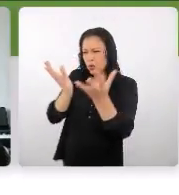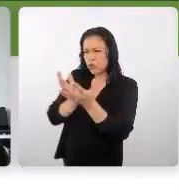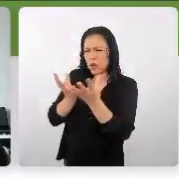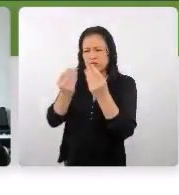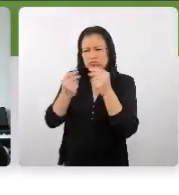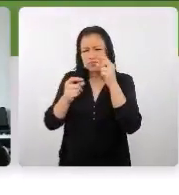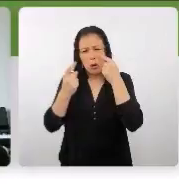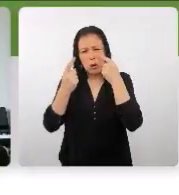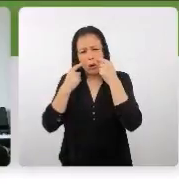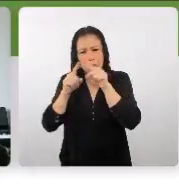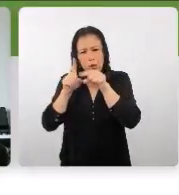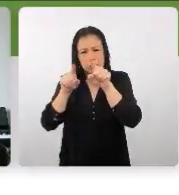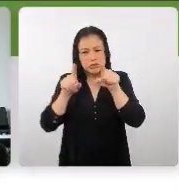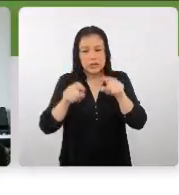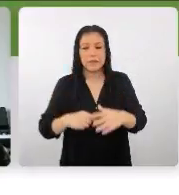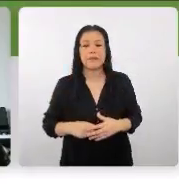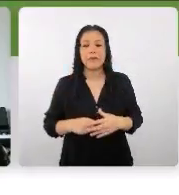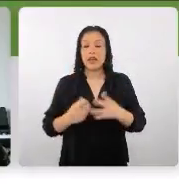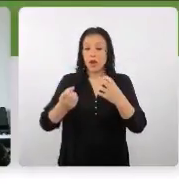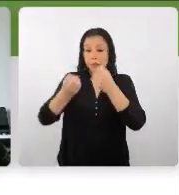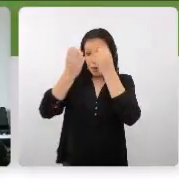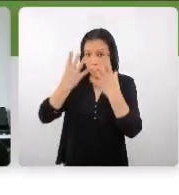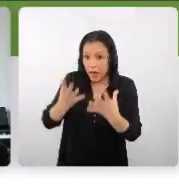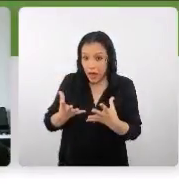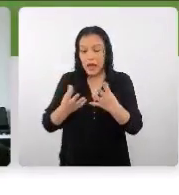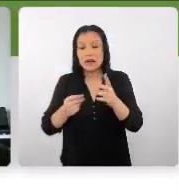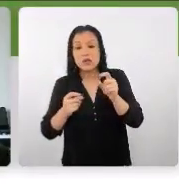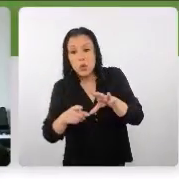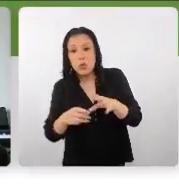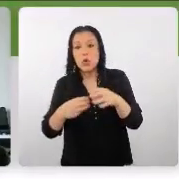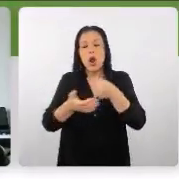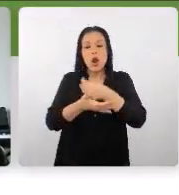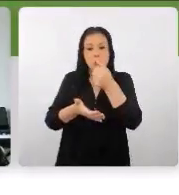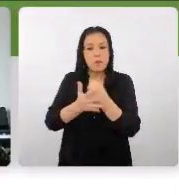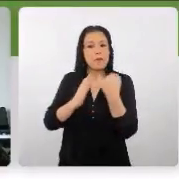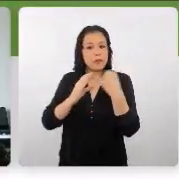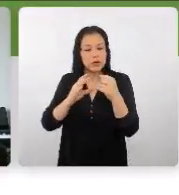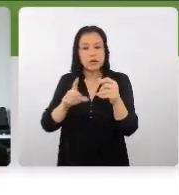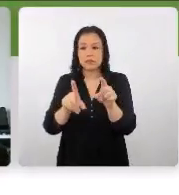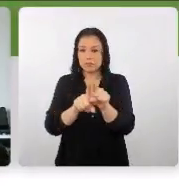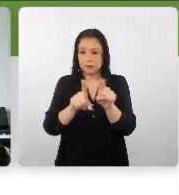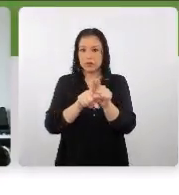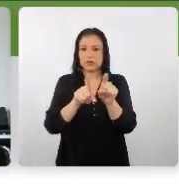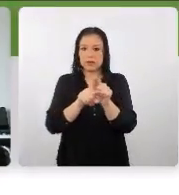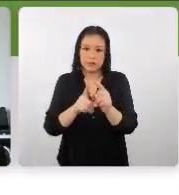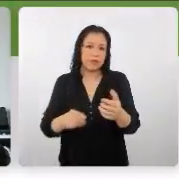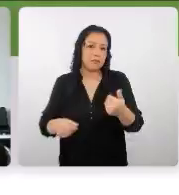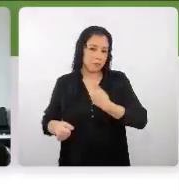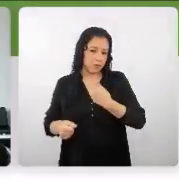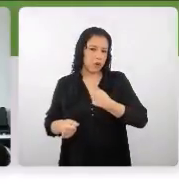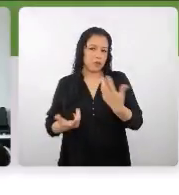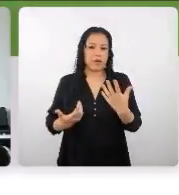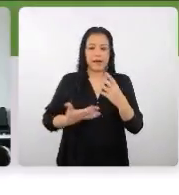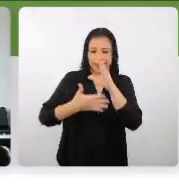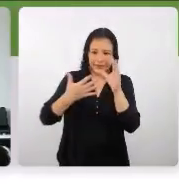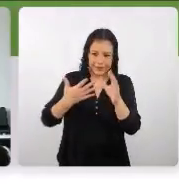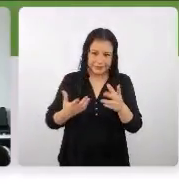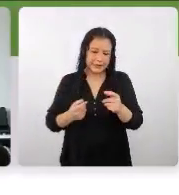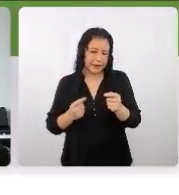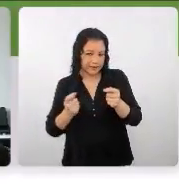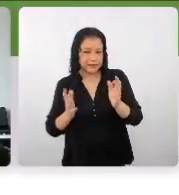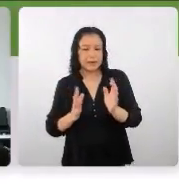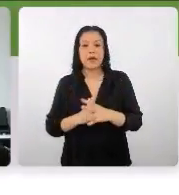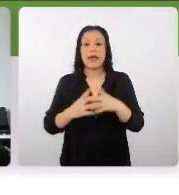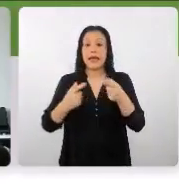conocer. Me divierto, me informo, hago mis compras, pero también a mi propio ritmo. Este año de